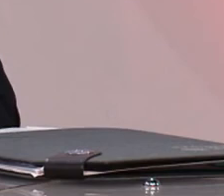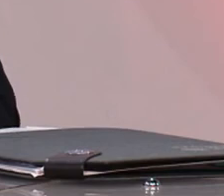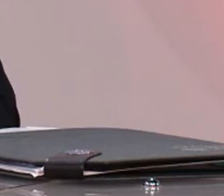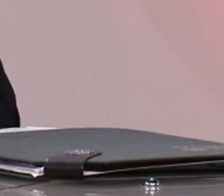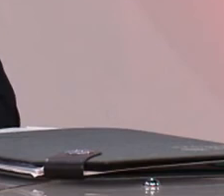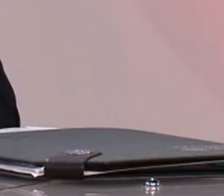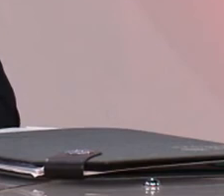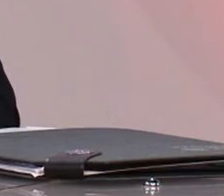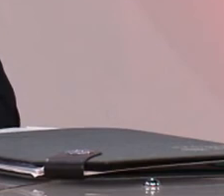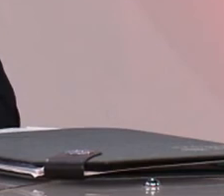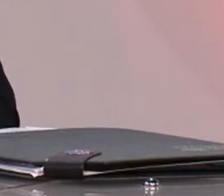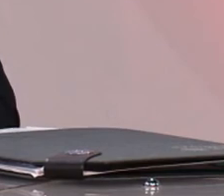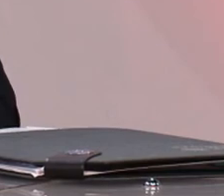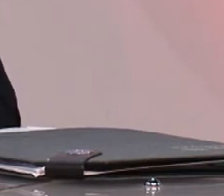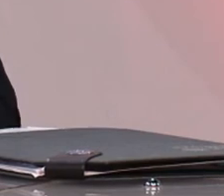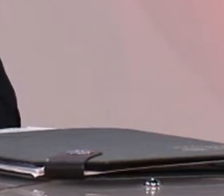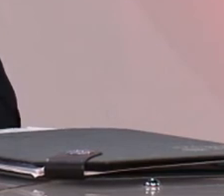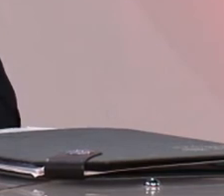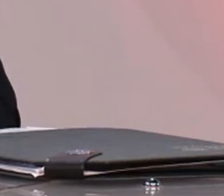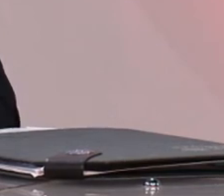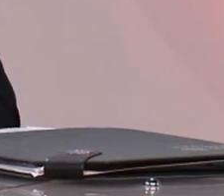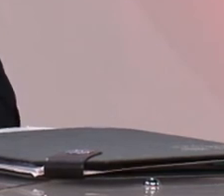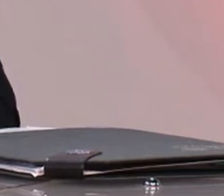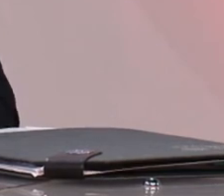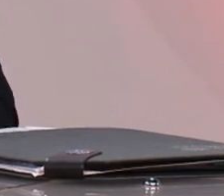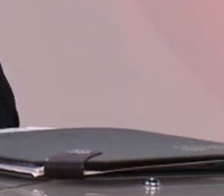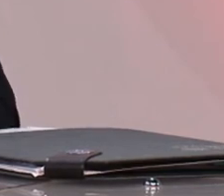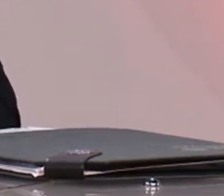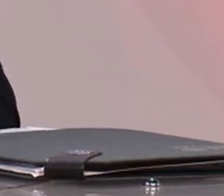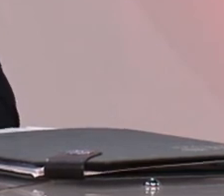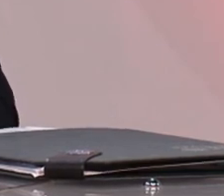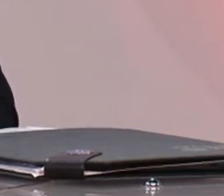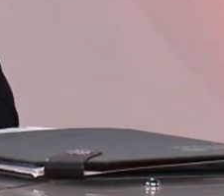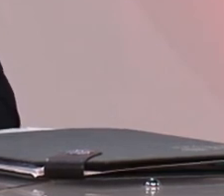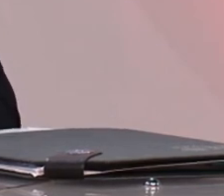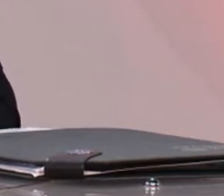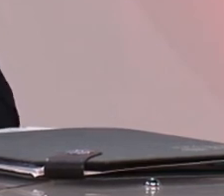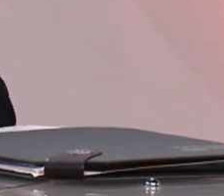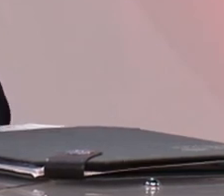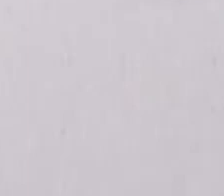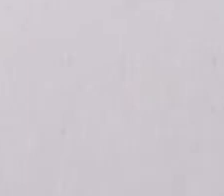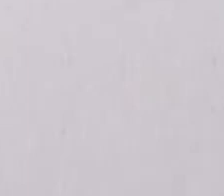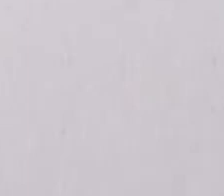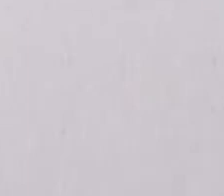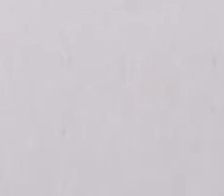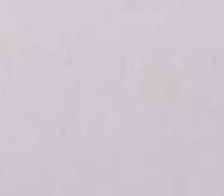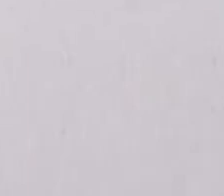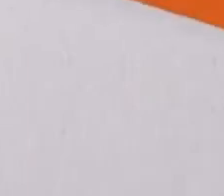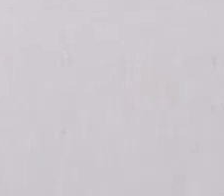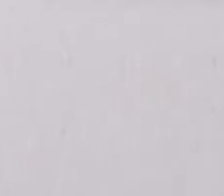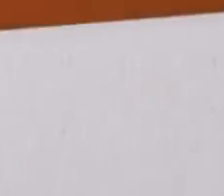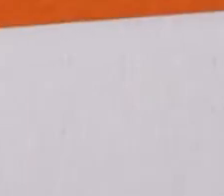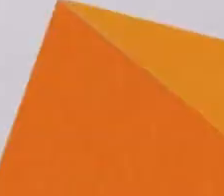llamado del presidente de la República en esta jornada de hoy nuestra noticia del día